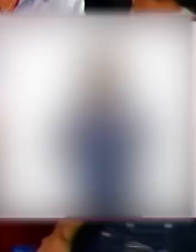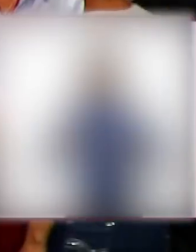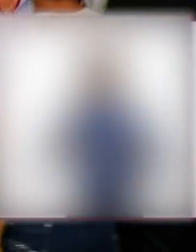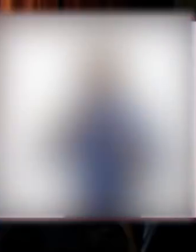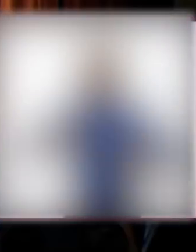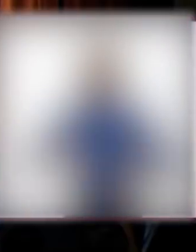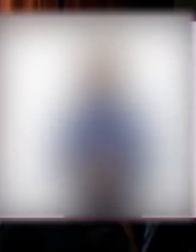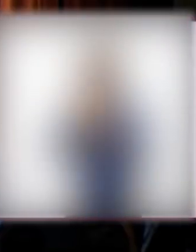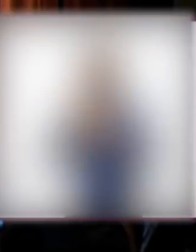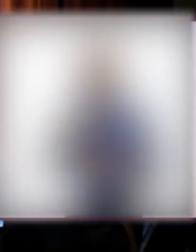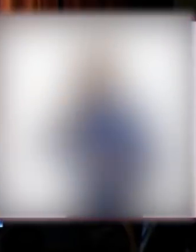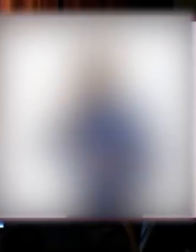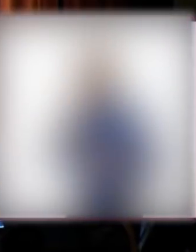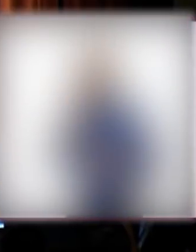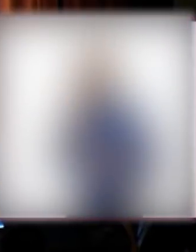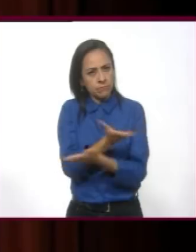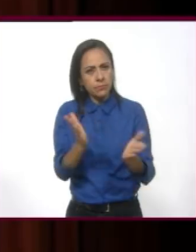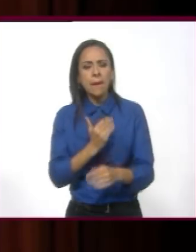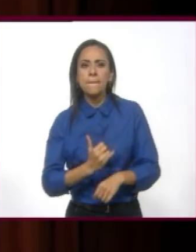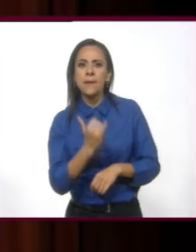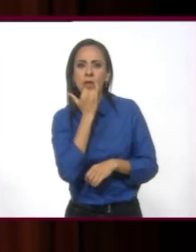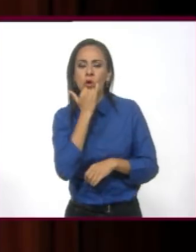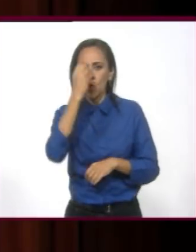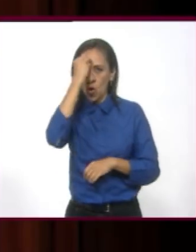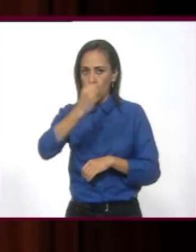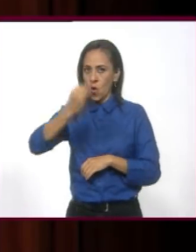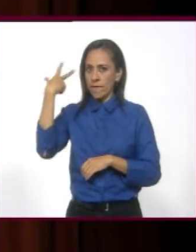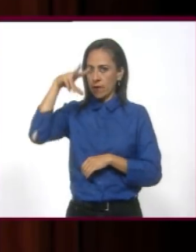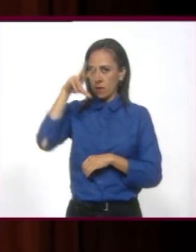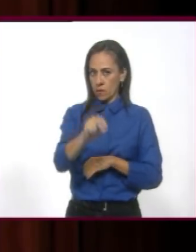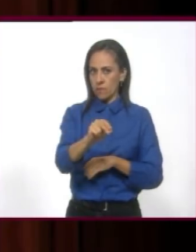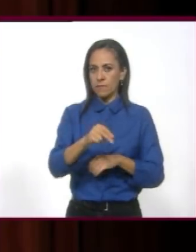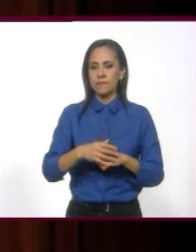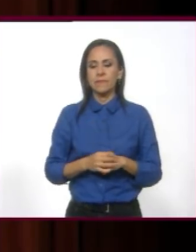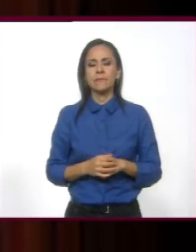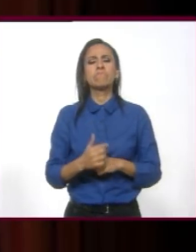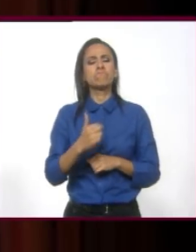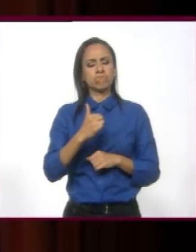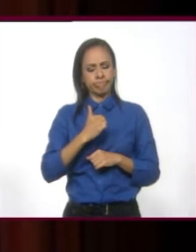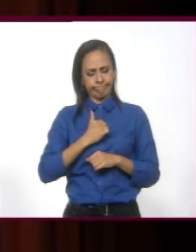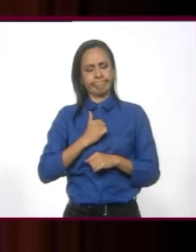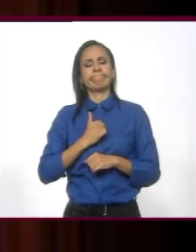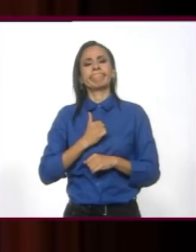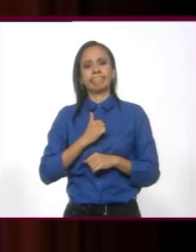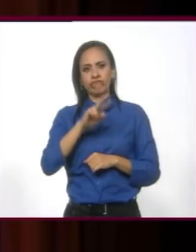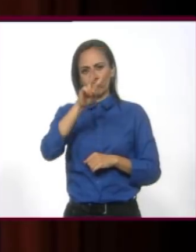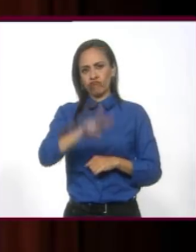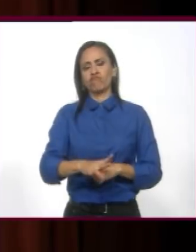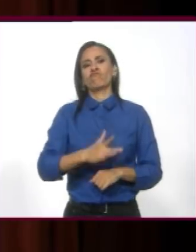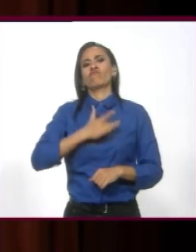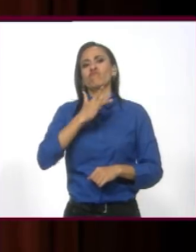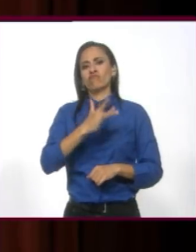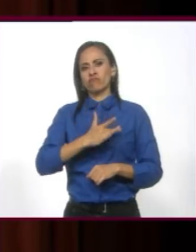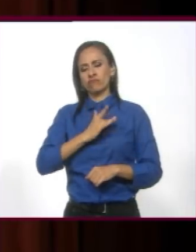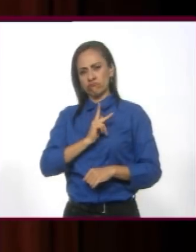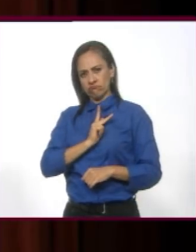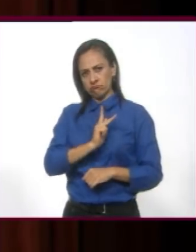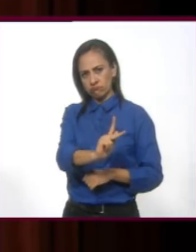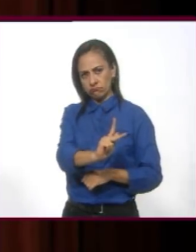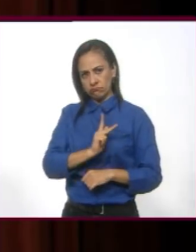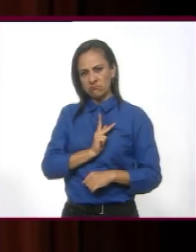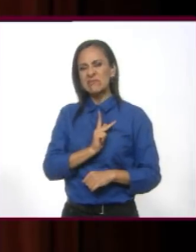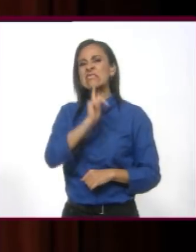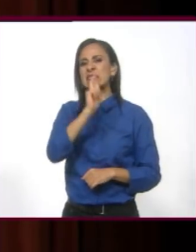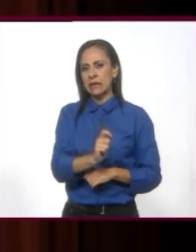el primer foro de pacificación por México. Coincido con los que dicen que